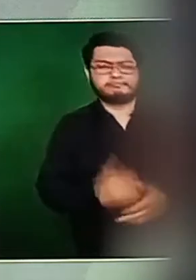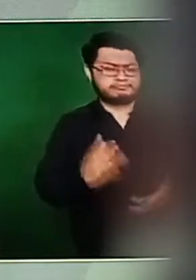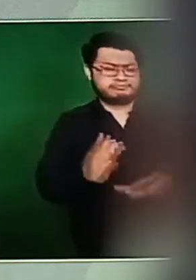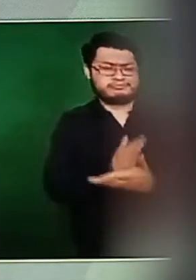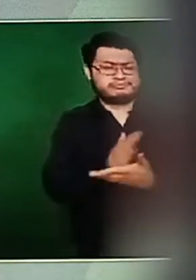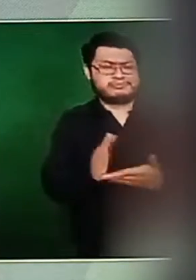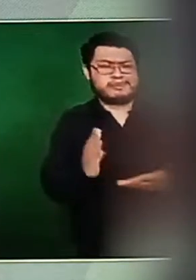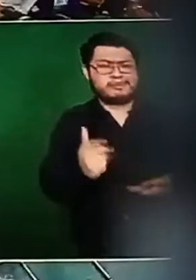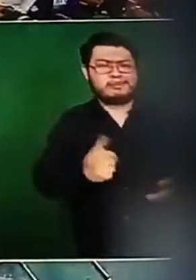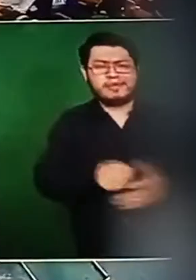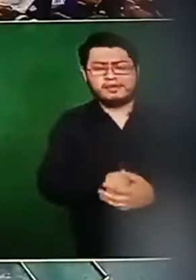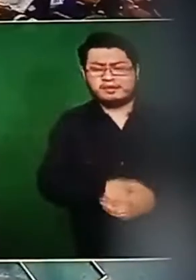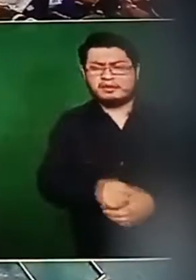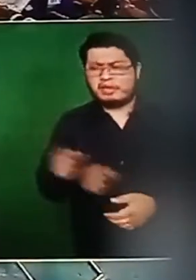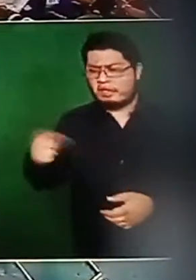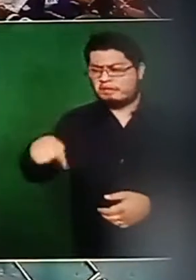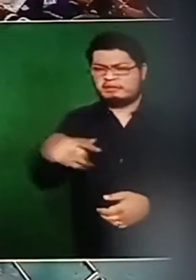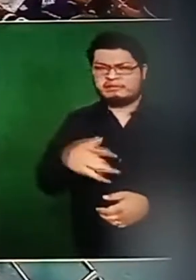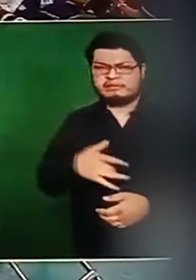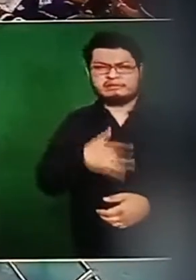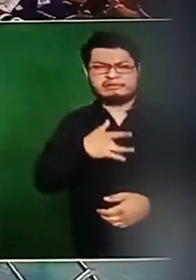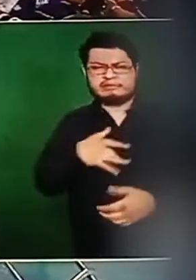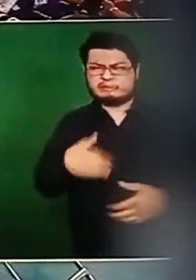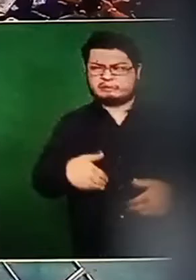no se iban a sentir cómodos en